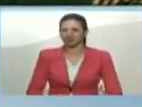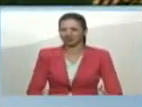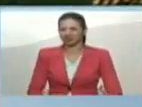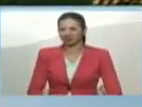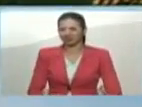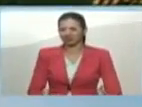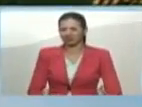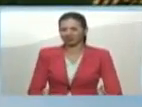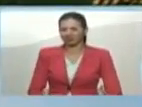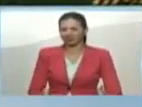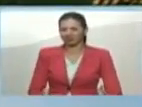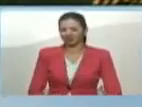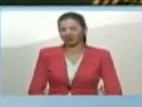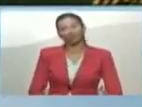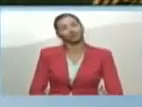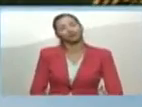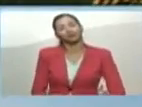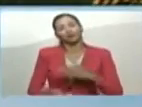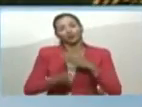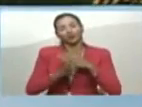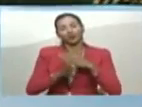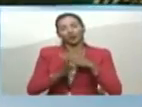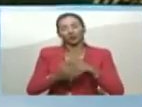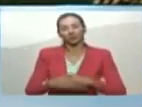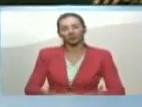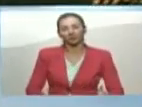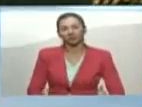Bueno, camarada, vamos a seguir.